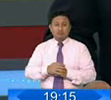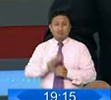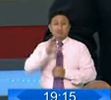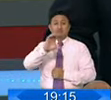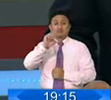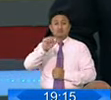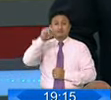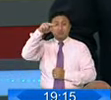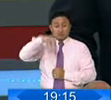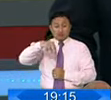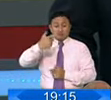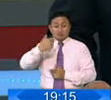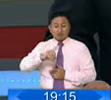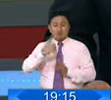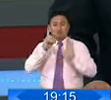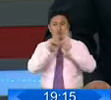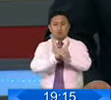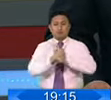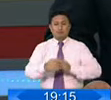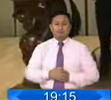también se presentó una queja.